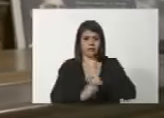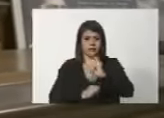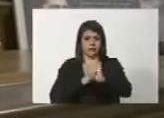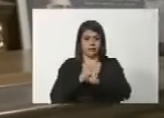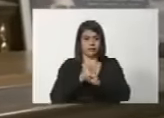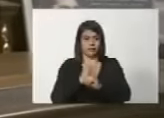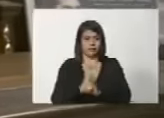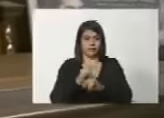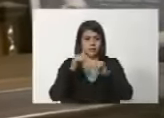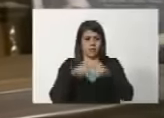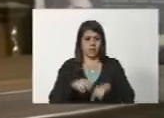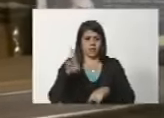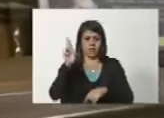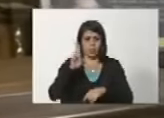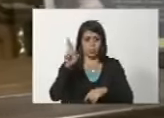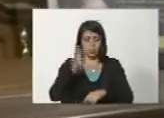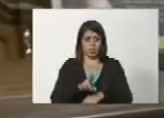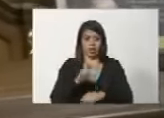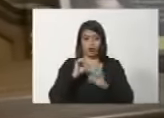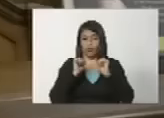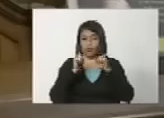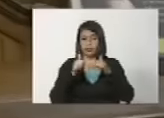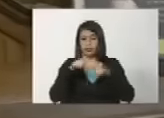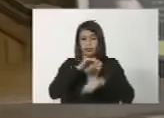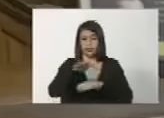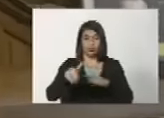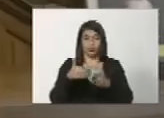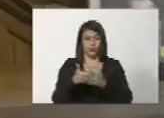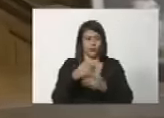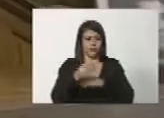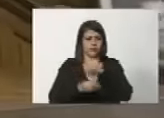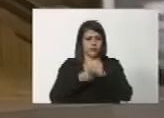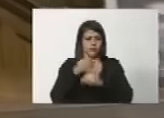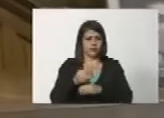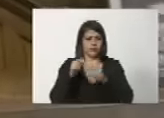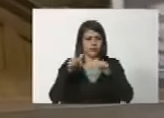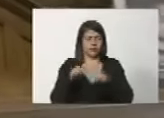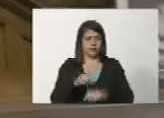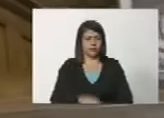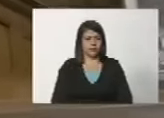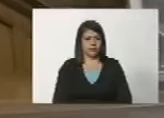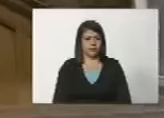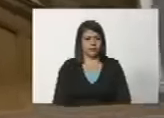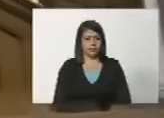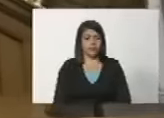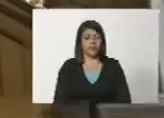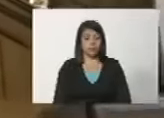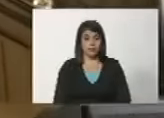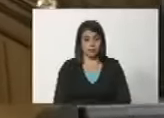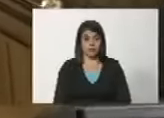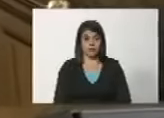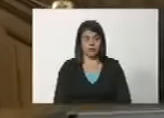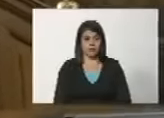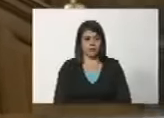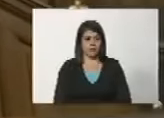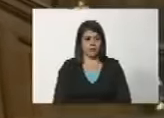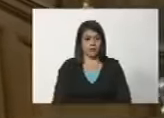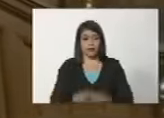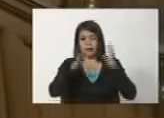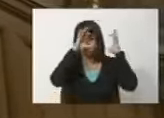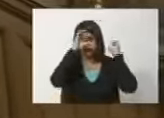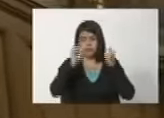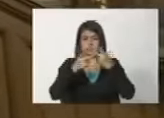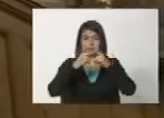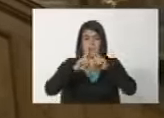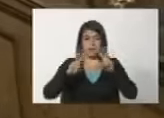internacionales de nuestra República, enmarcadas de todo lo que ha sido esta cruzada por la diplomacia